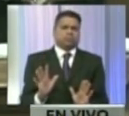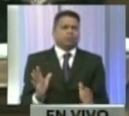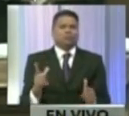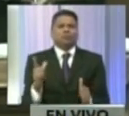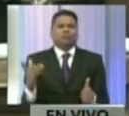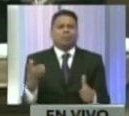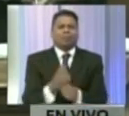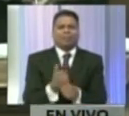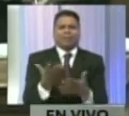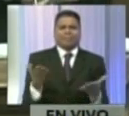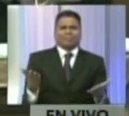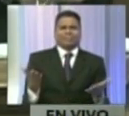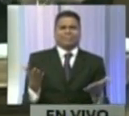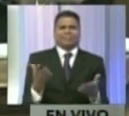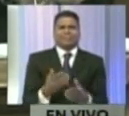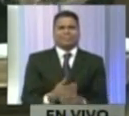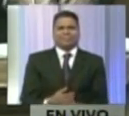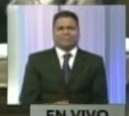edad.